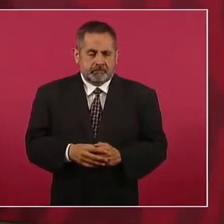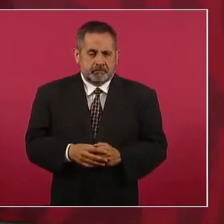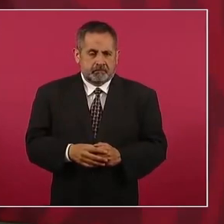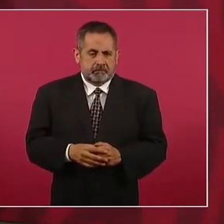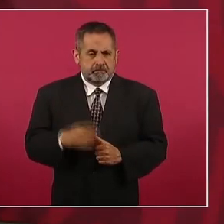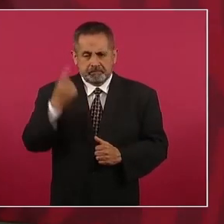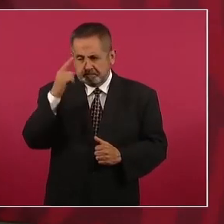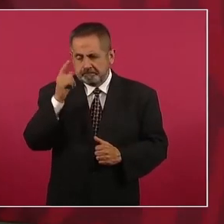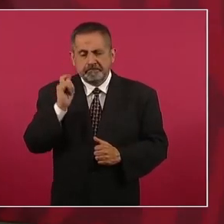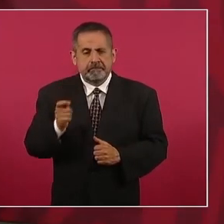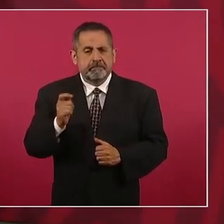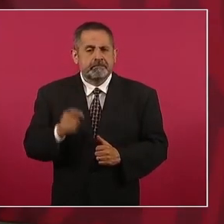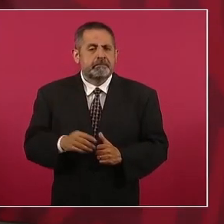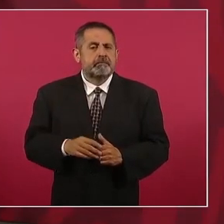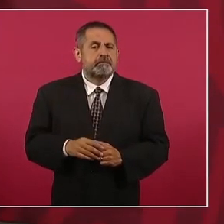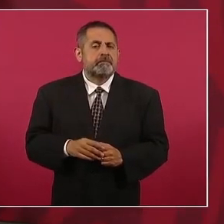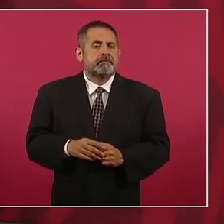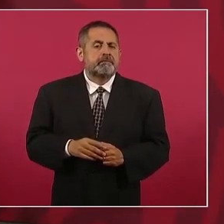para que